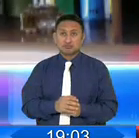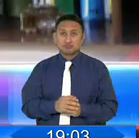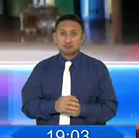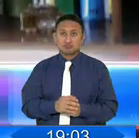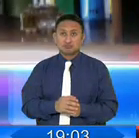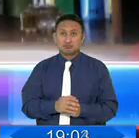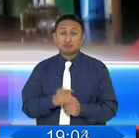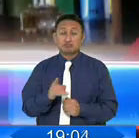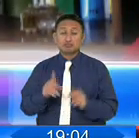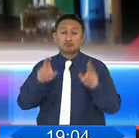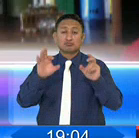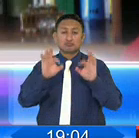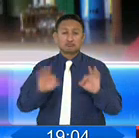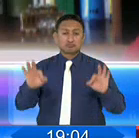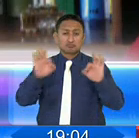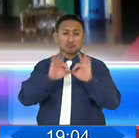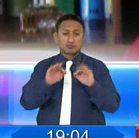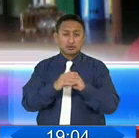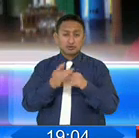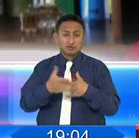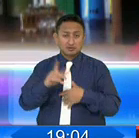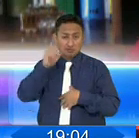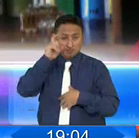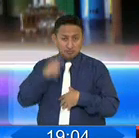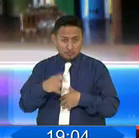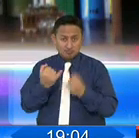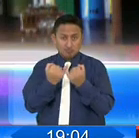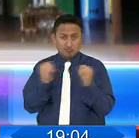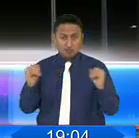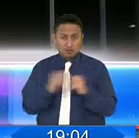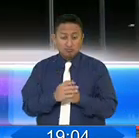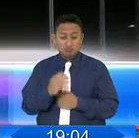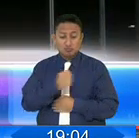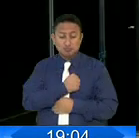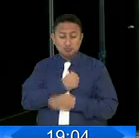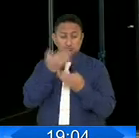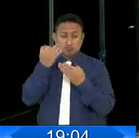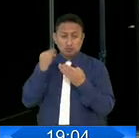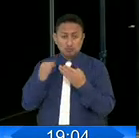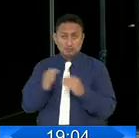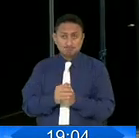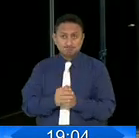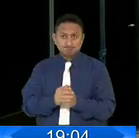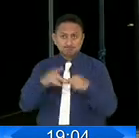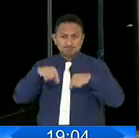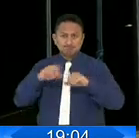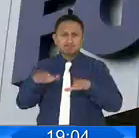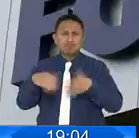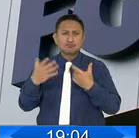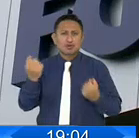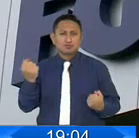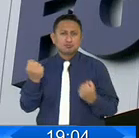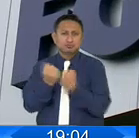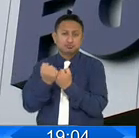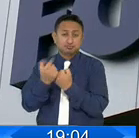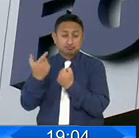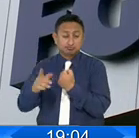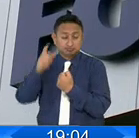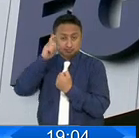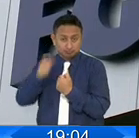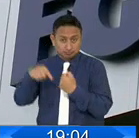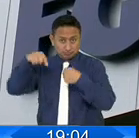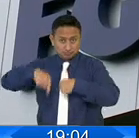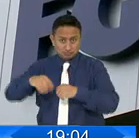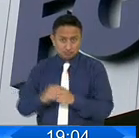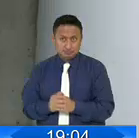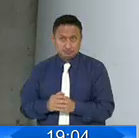suma importancia. Que la fiscalía sea independiente, con presupuesto propio. Finalmente, cree que una manera de fortalecer la institucionalidad de la Fiscalía